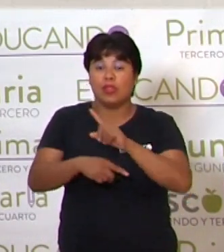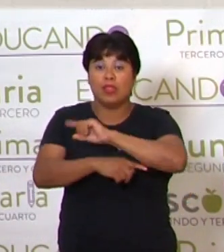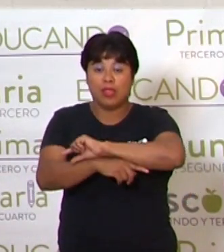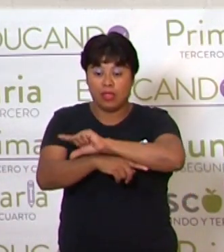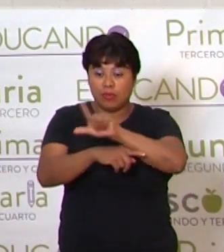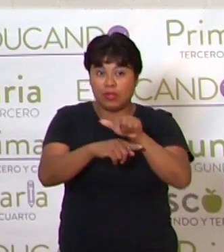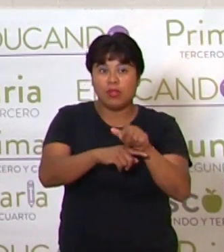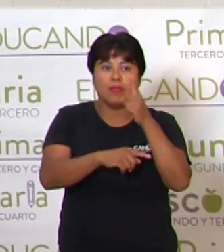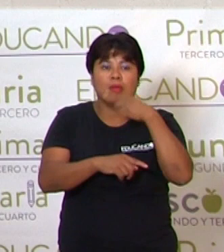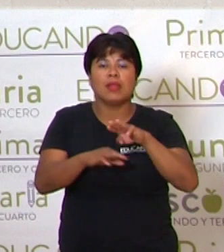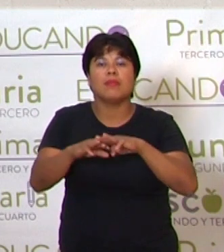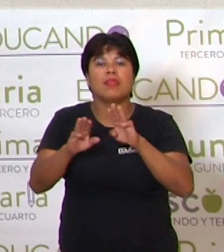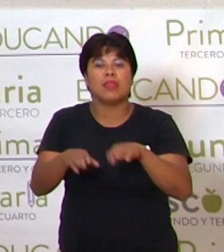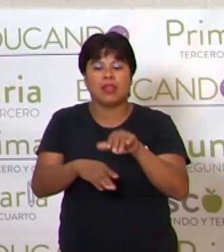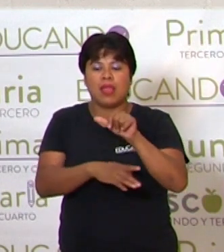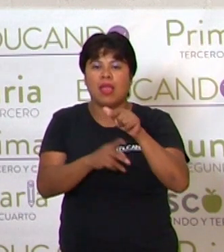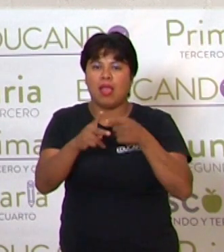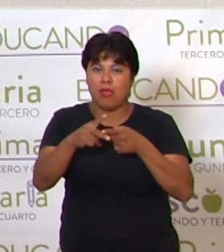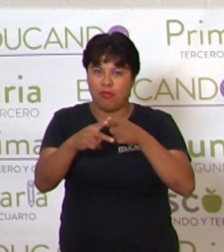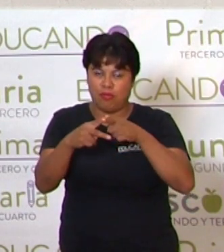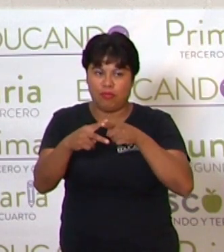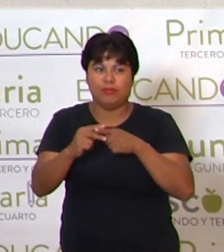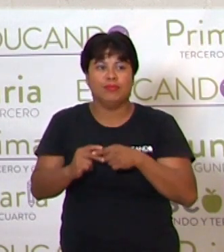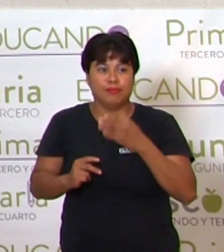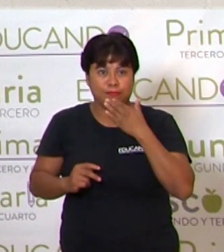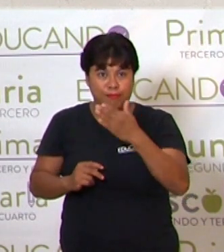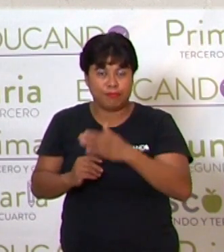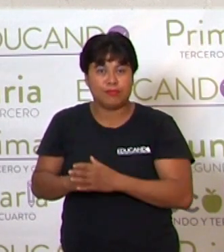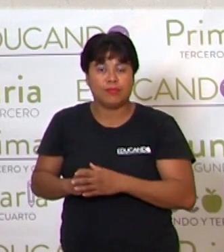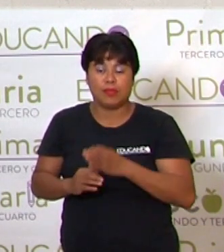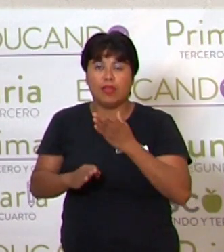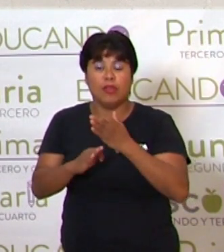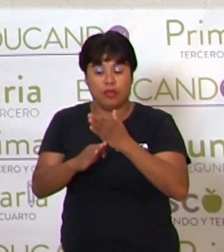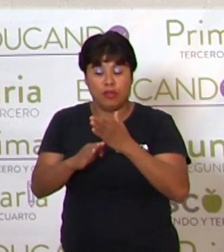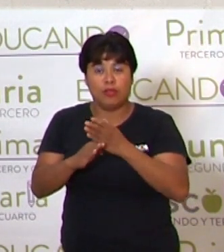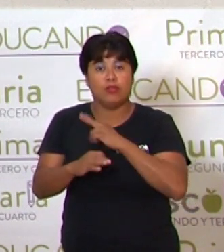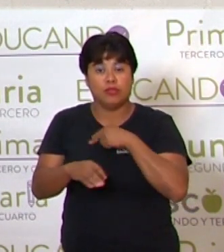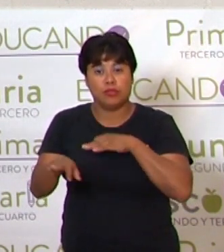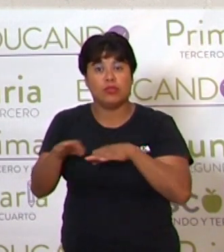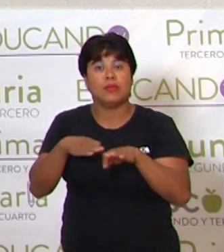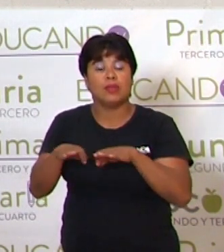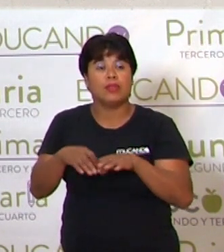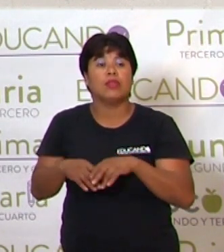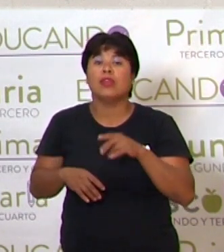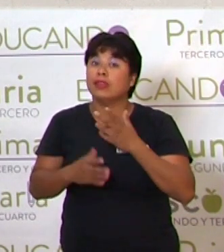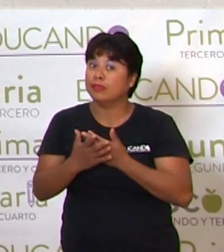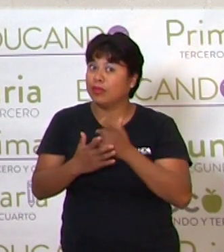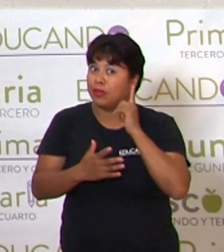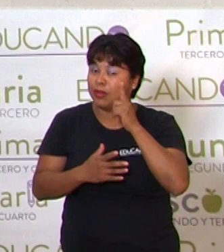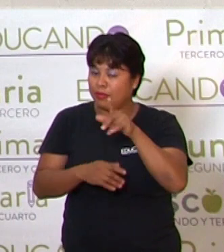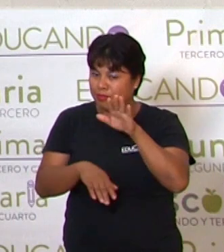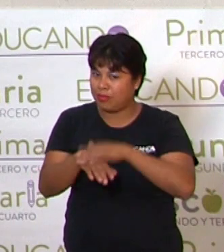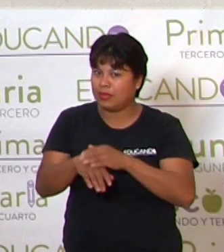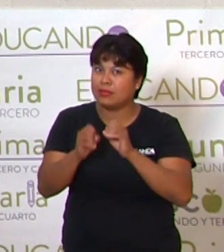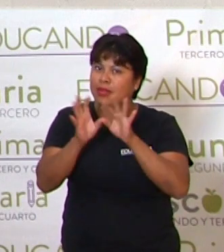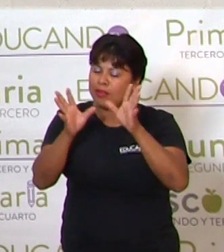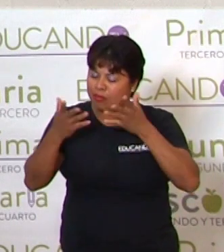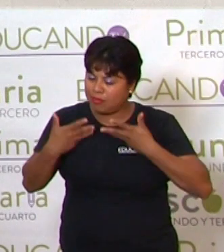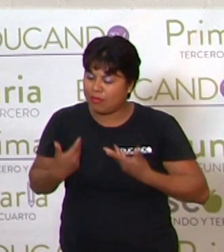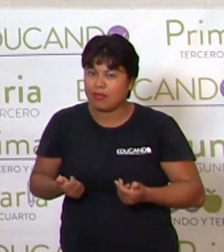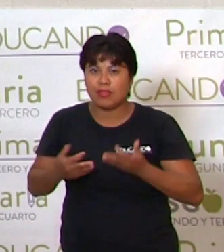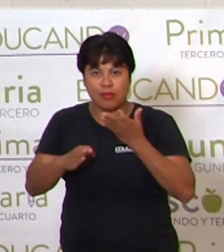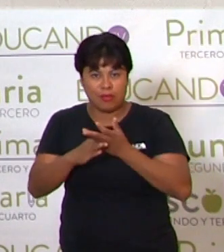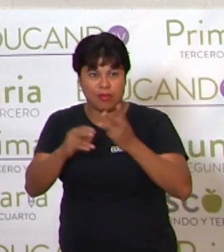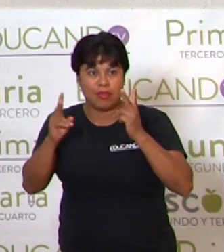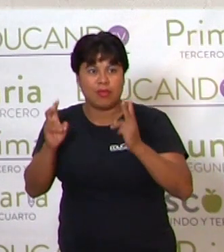para medir ángulos, ¿verdad? Pues con lo que estuvimos trabajando el día de hoy, espero que haya quedado entendible el